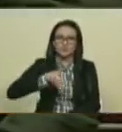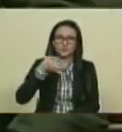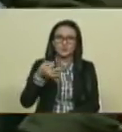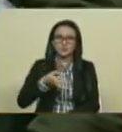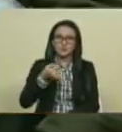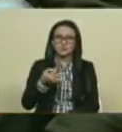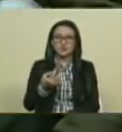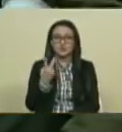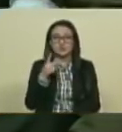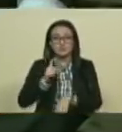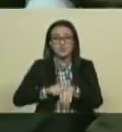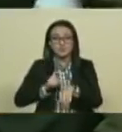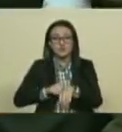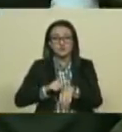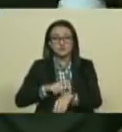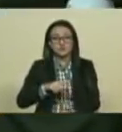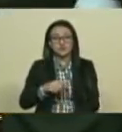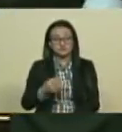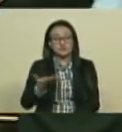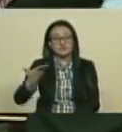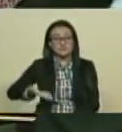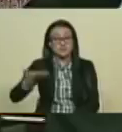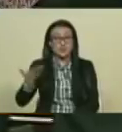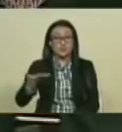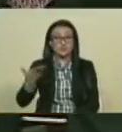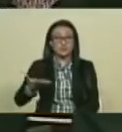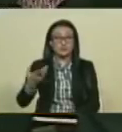dos momentos históricos tan diferentes, tan